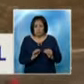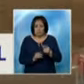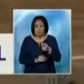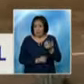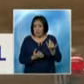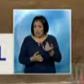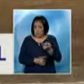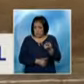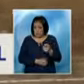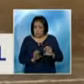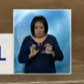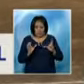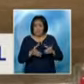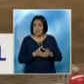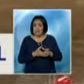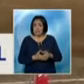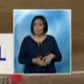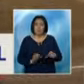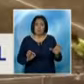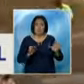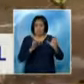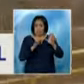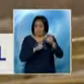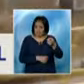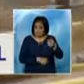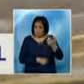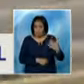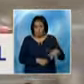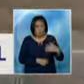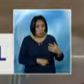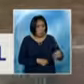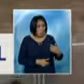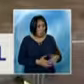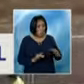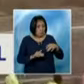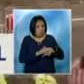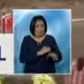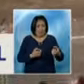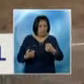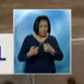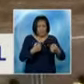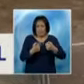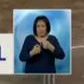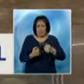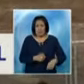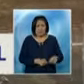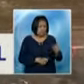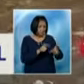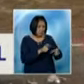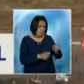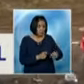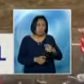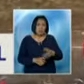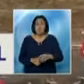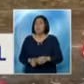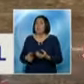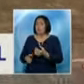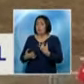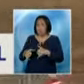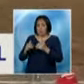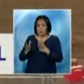Esta vez, el Estadio Ninacaca de Pasco fue escenario de una batalla campal que se dio entre los hinchas y jugadores del Unión Cristal de